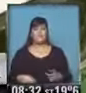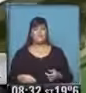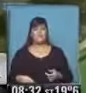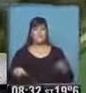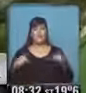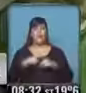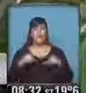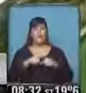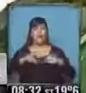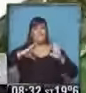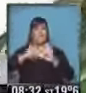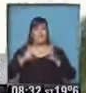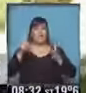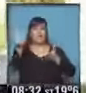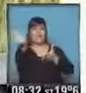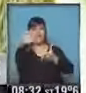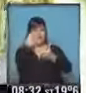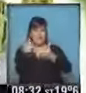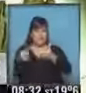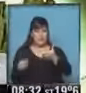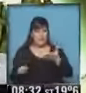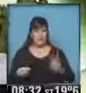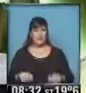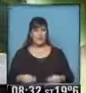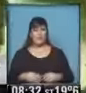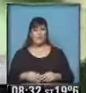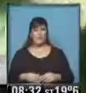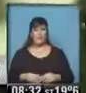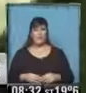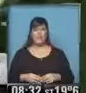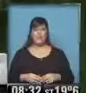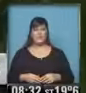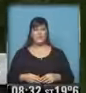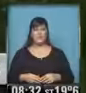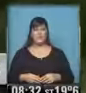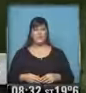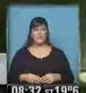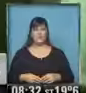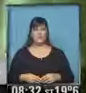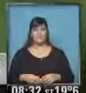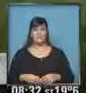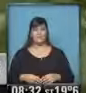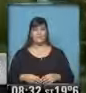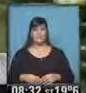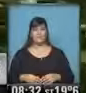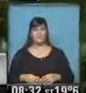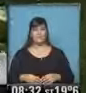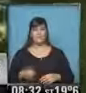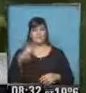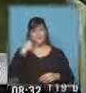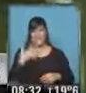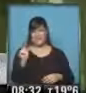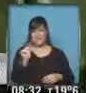la firma. Se hace lo que nosotros indicábamos, que convertía a cada huevo en una pieza única. Fíjense, recién